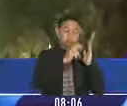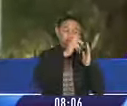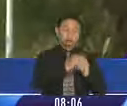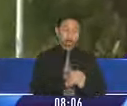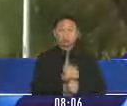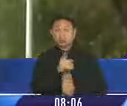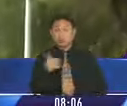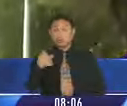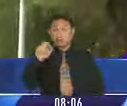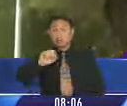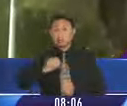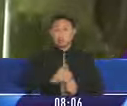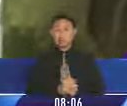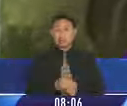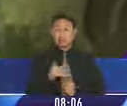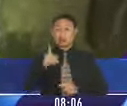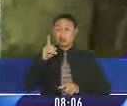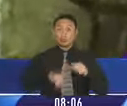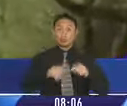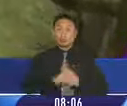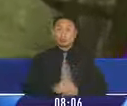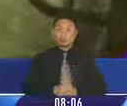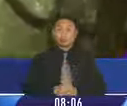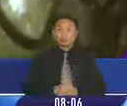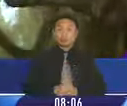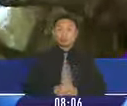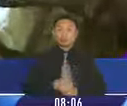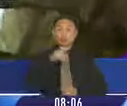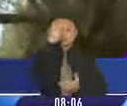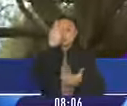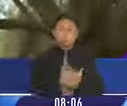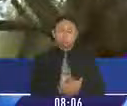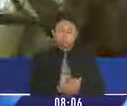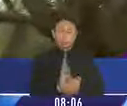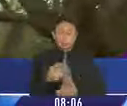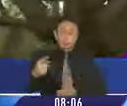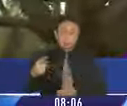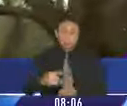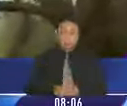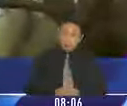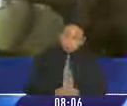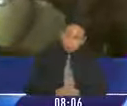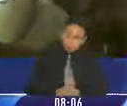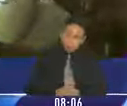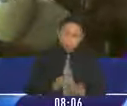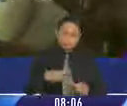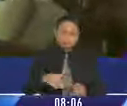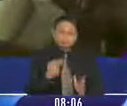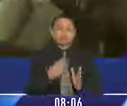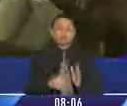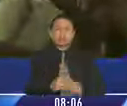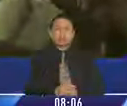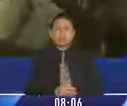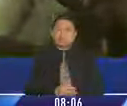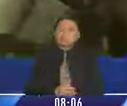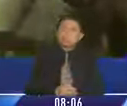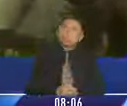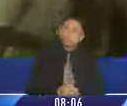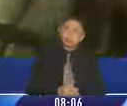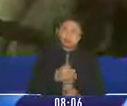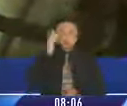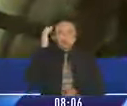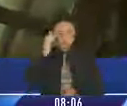también se trepó, pero como no pudo, se cayó. Se cayó porque ahí le vi yo como se cayó del árbol. Y ahí se quedó mirándole al árbol